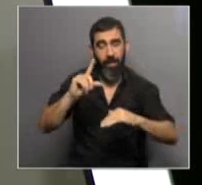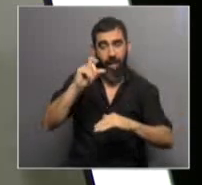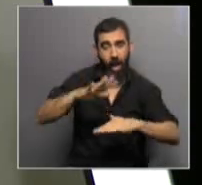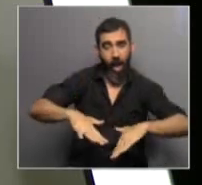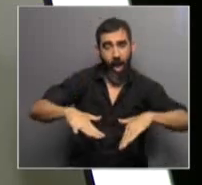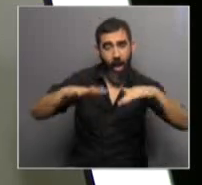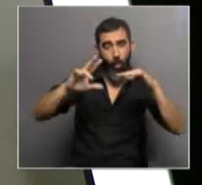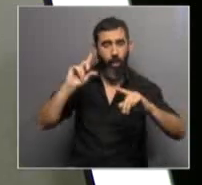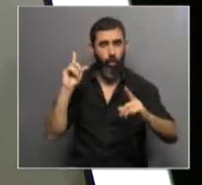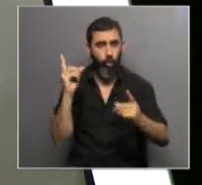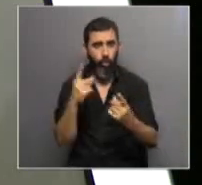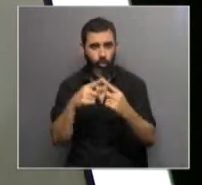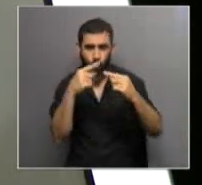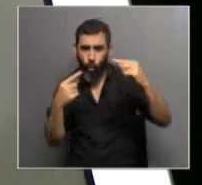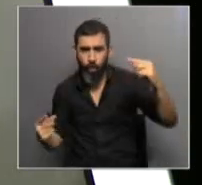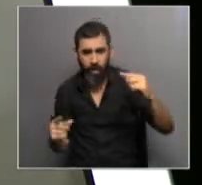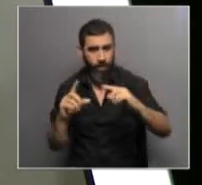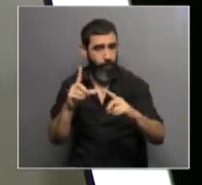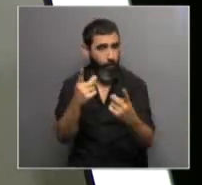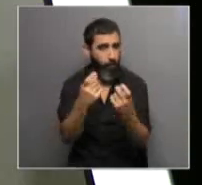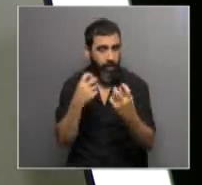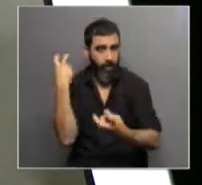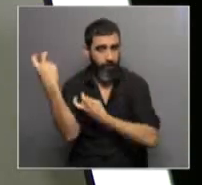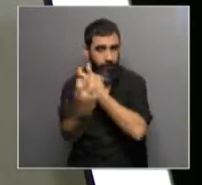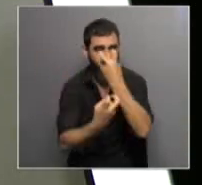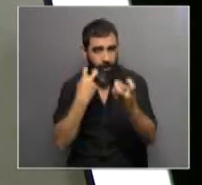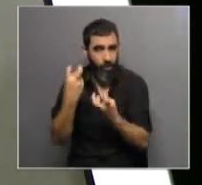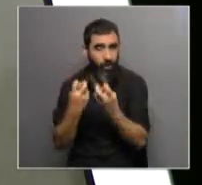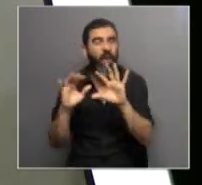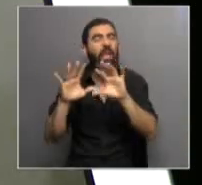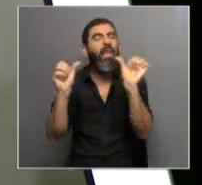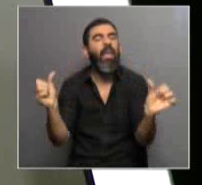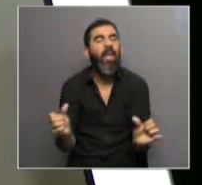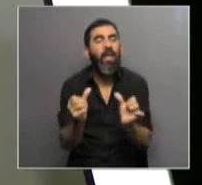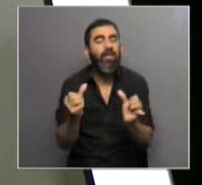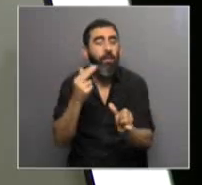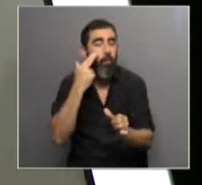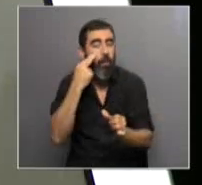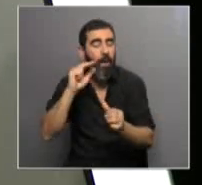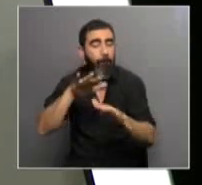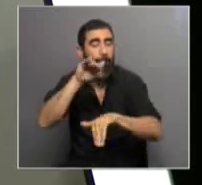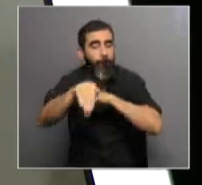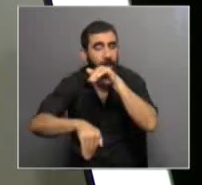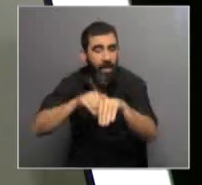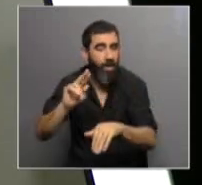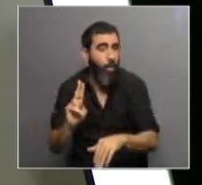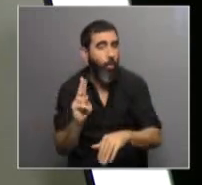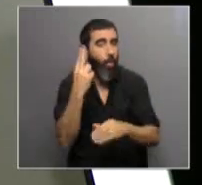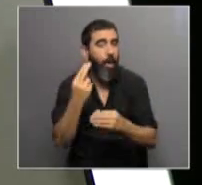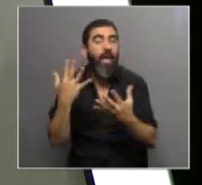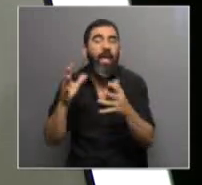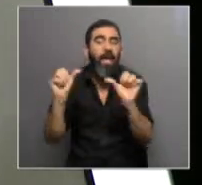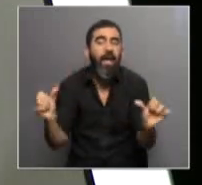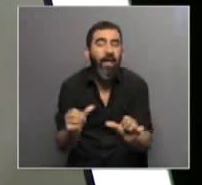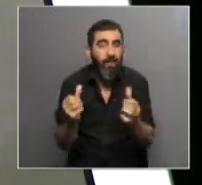tormentas intensas de los fuertes vientos cuáles son las acciones que están afectando las playas de uruguay que podemos hacer y que